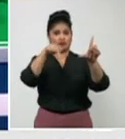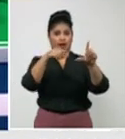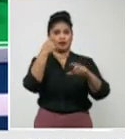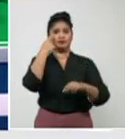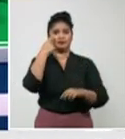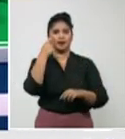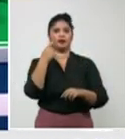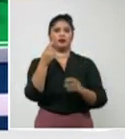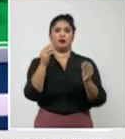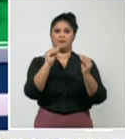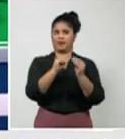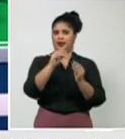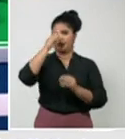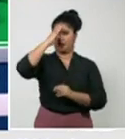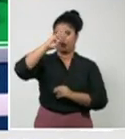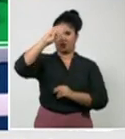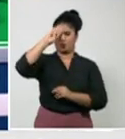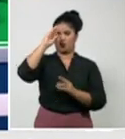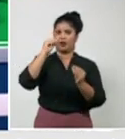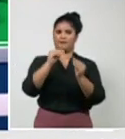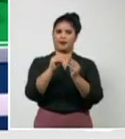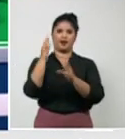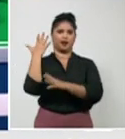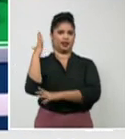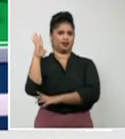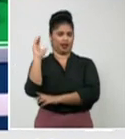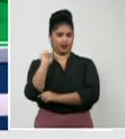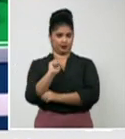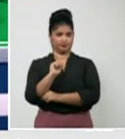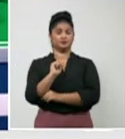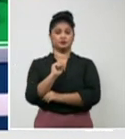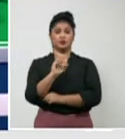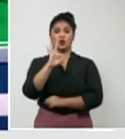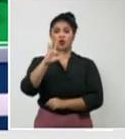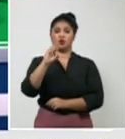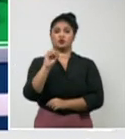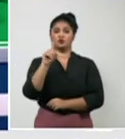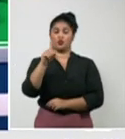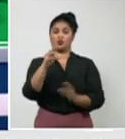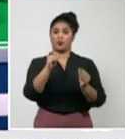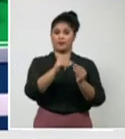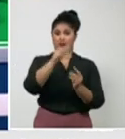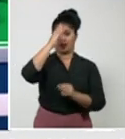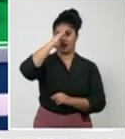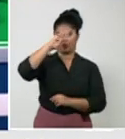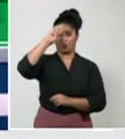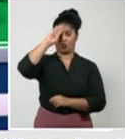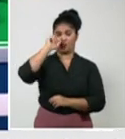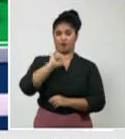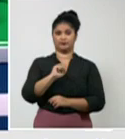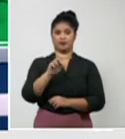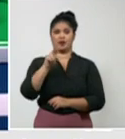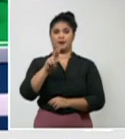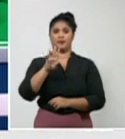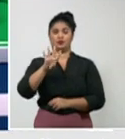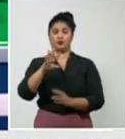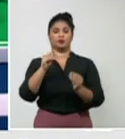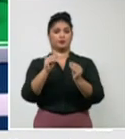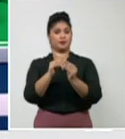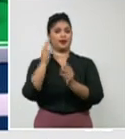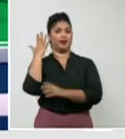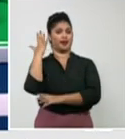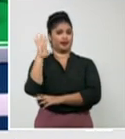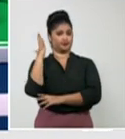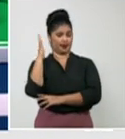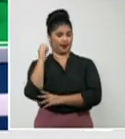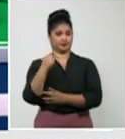los importados. 801 casos autóctonos y 24 importados, que